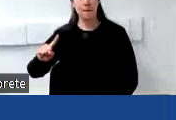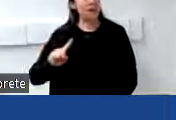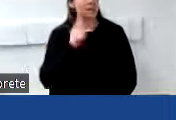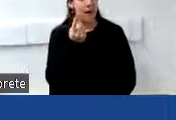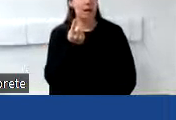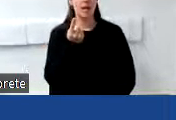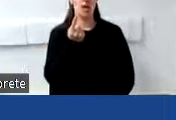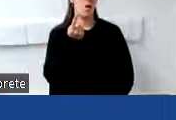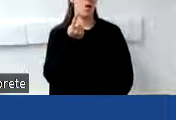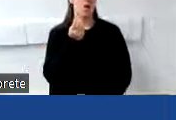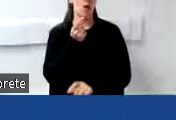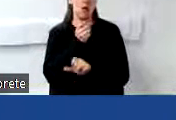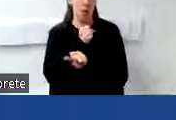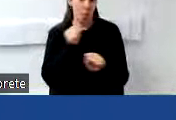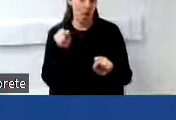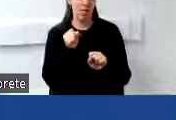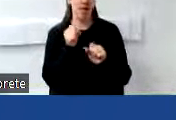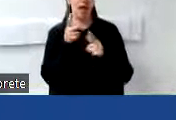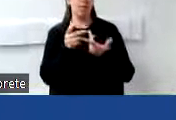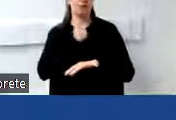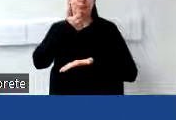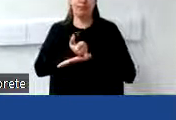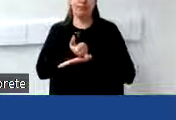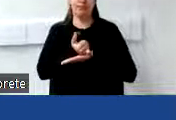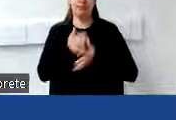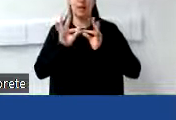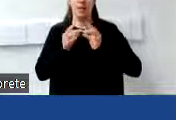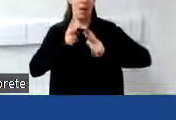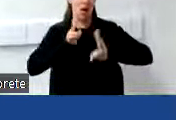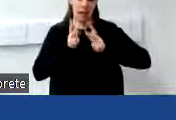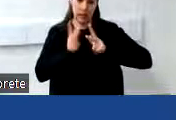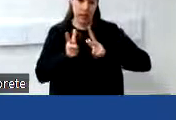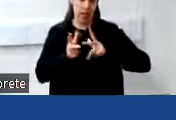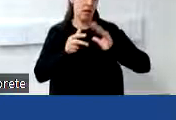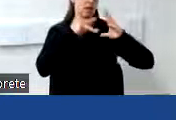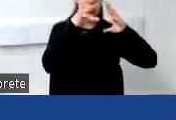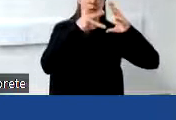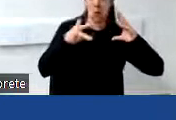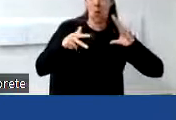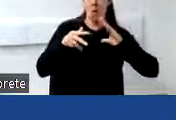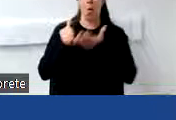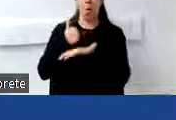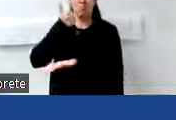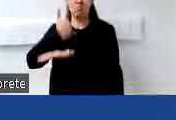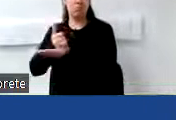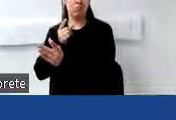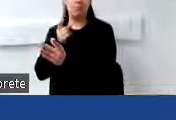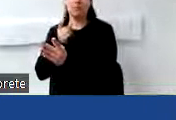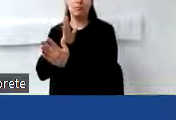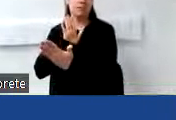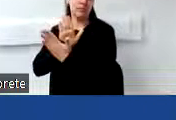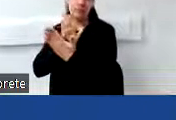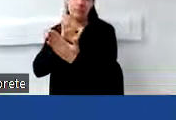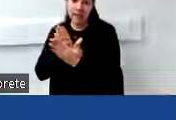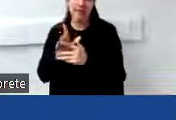presencia física o virtual de un intérprete en lengua de señas, ¿tá? Eso es vital. Si no se puede, porque eso fue un tema